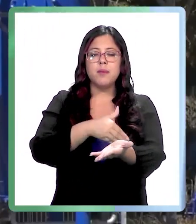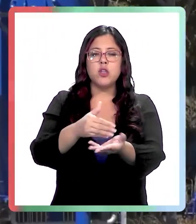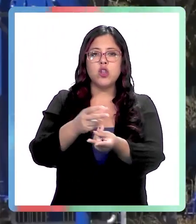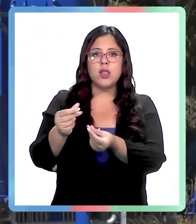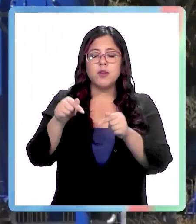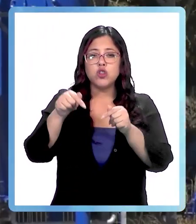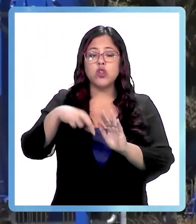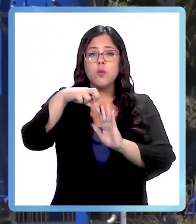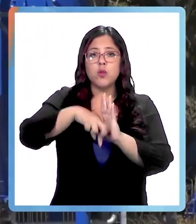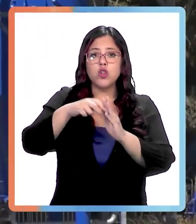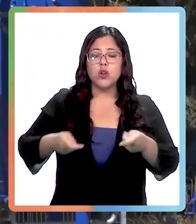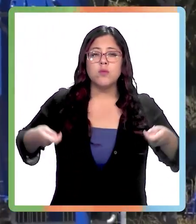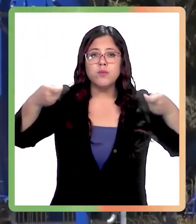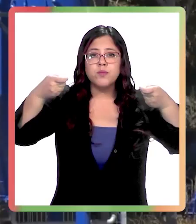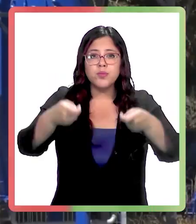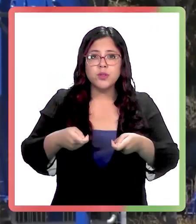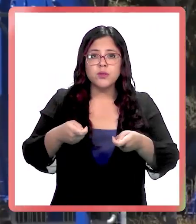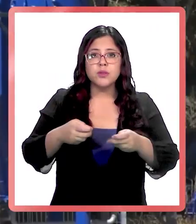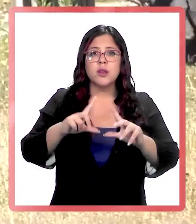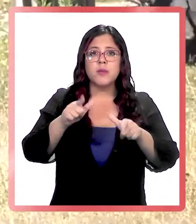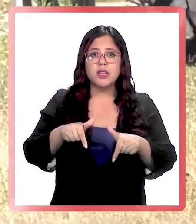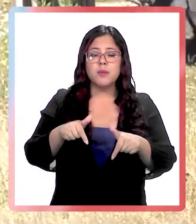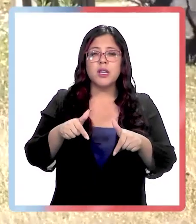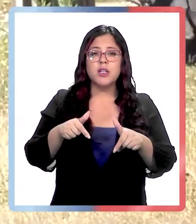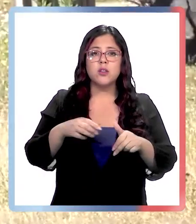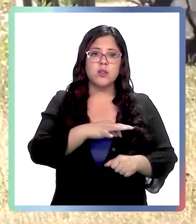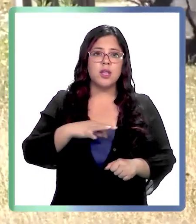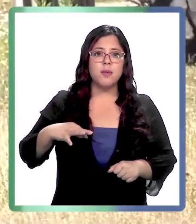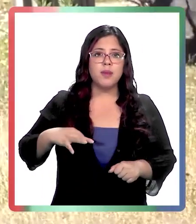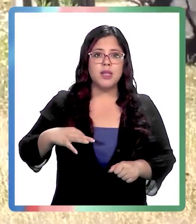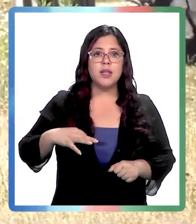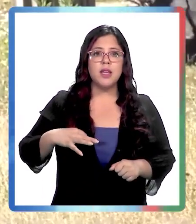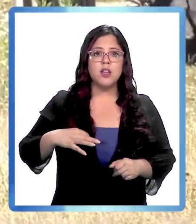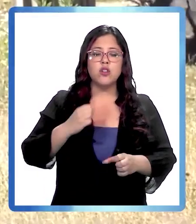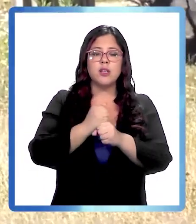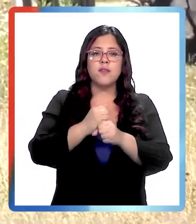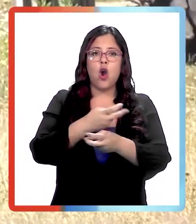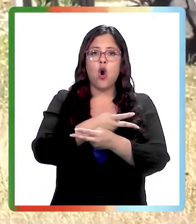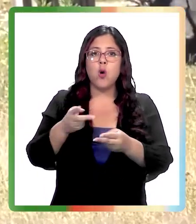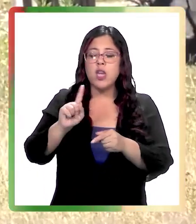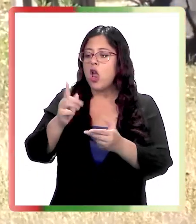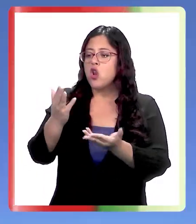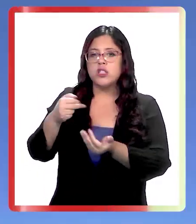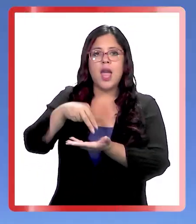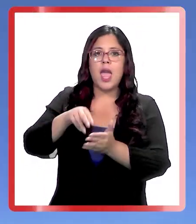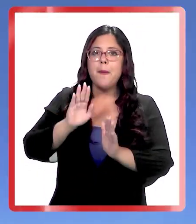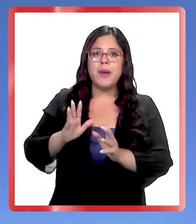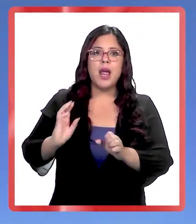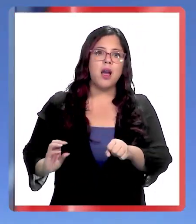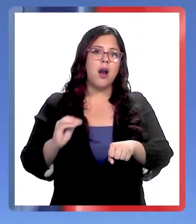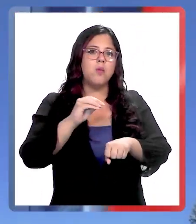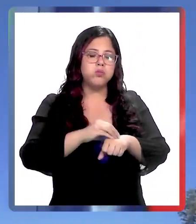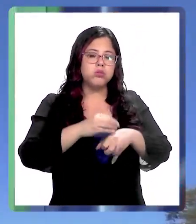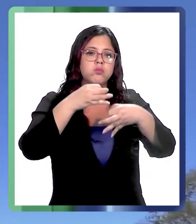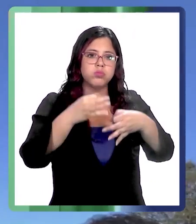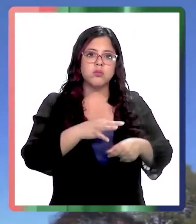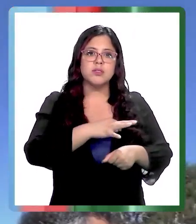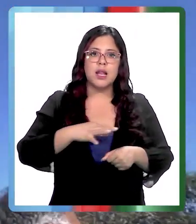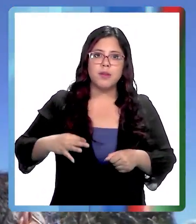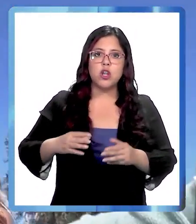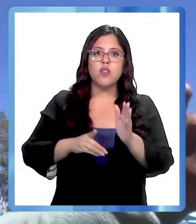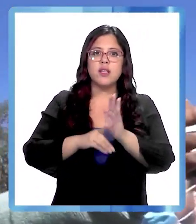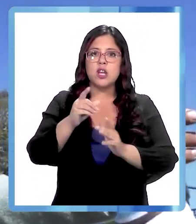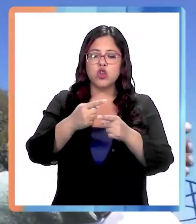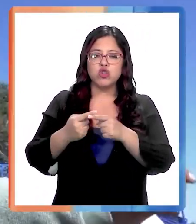Estos proyectos serán financiados por la Dirección de Obras Hidráulicas del Ministerio de Obras Públicas, sin necesidad de esperar la recomendación satisfactoria del Ministerio de